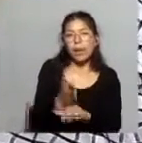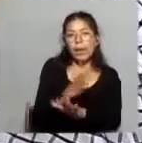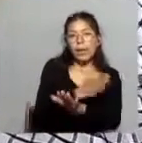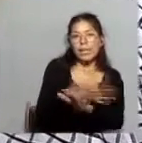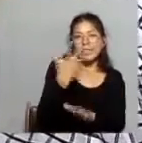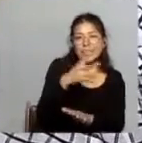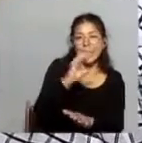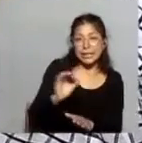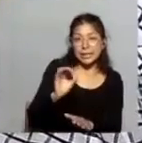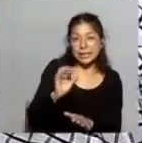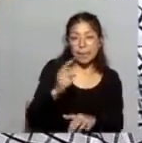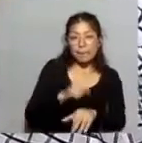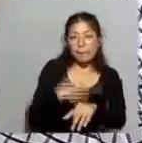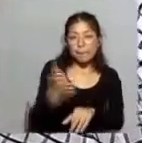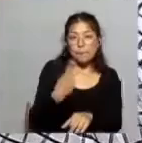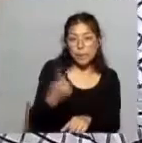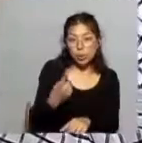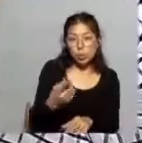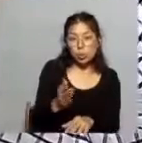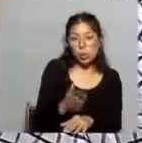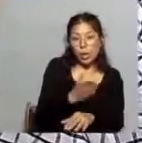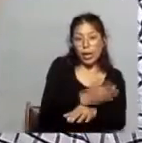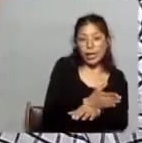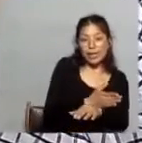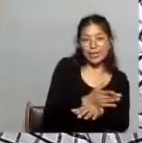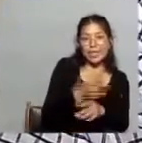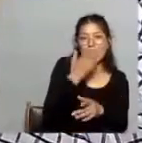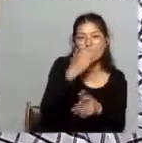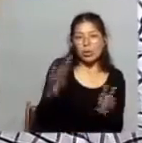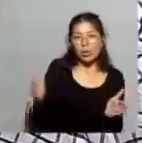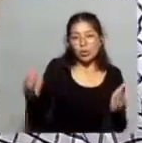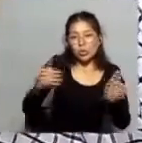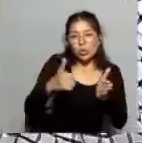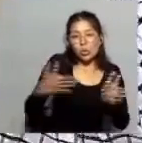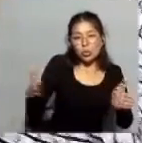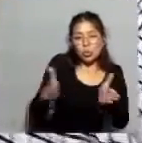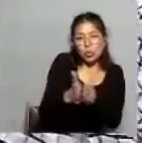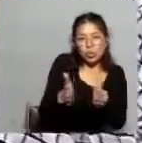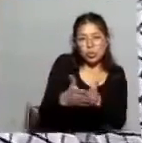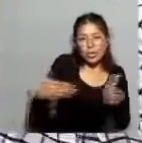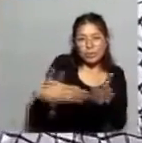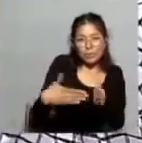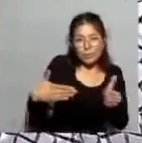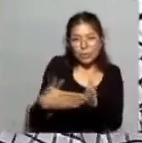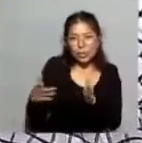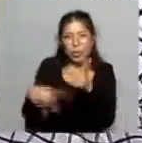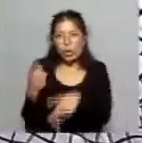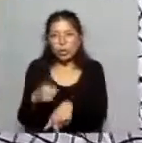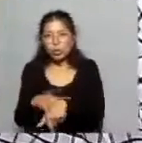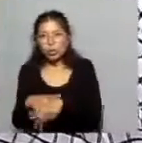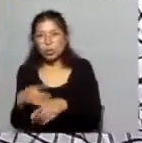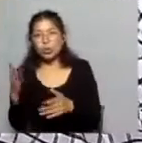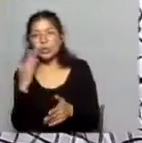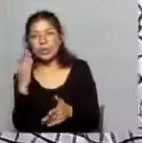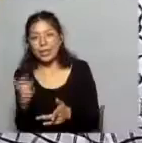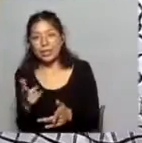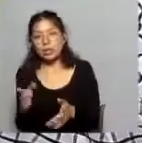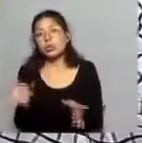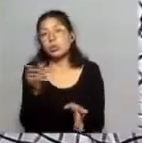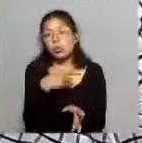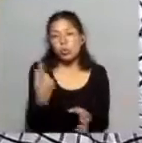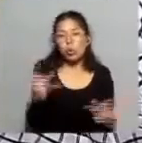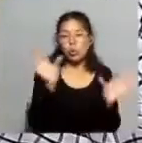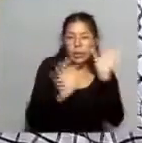super ponga al turno tarde que seguramente también van a estar entrando media hora antes o sea que varias las aristas que hay que tratar